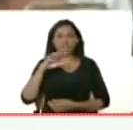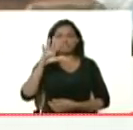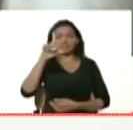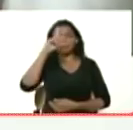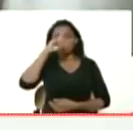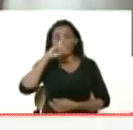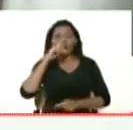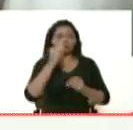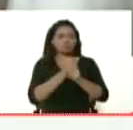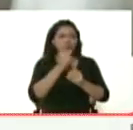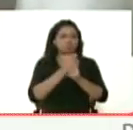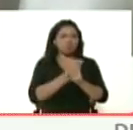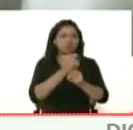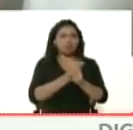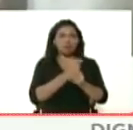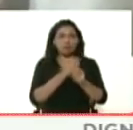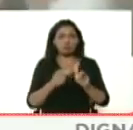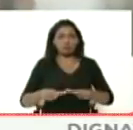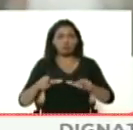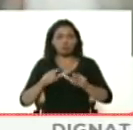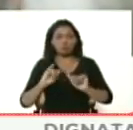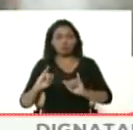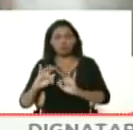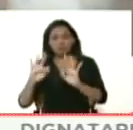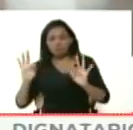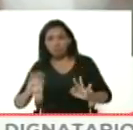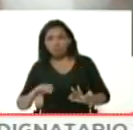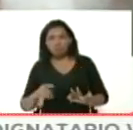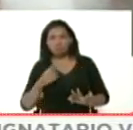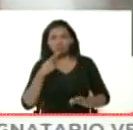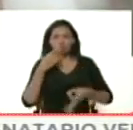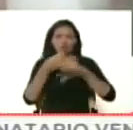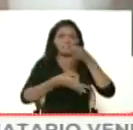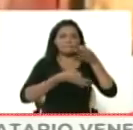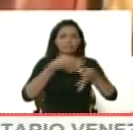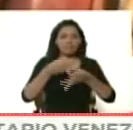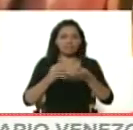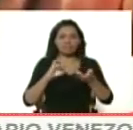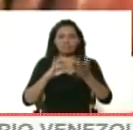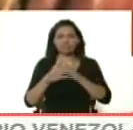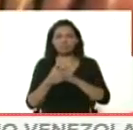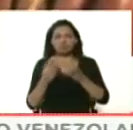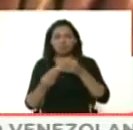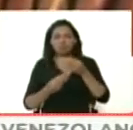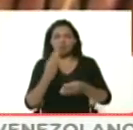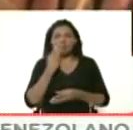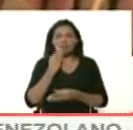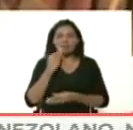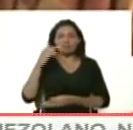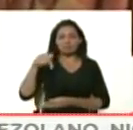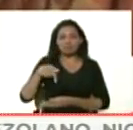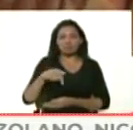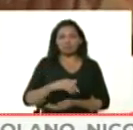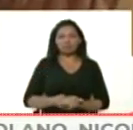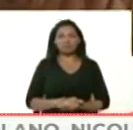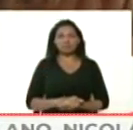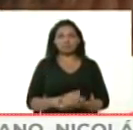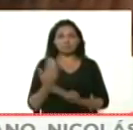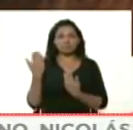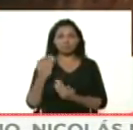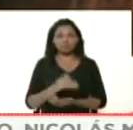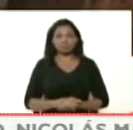5 años trabajando en este matadero y nos va entonces a relatar sus experiencias en esta unidad de